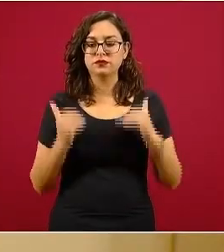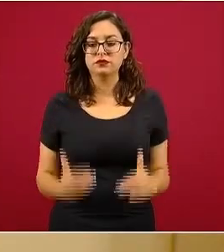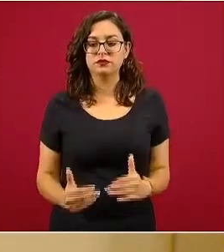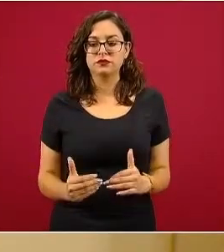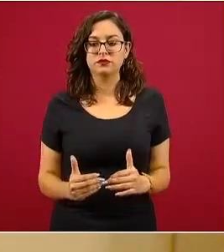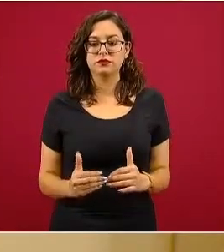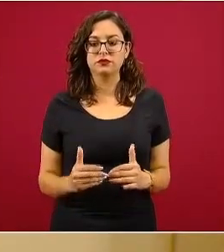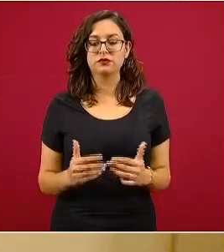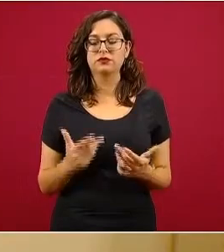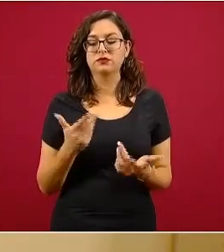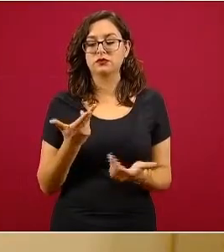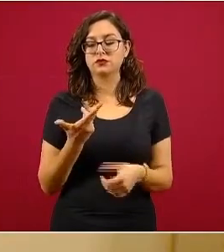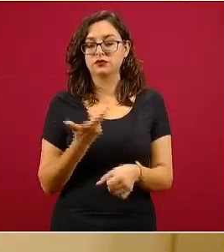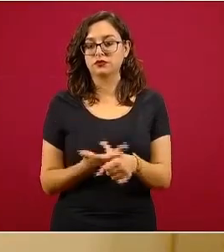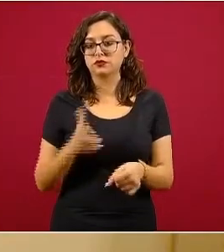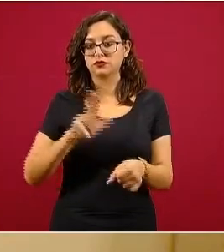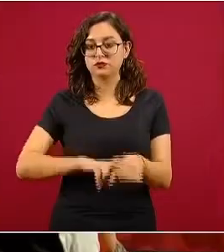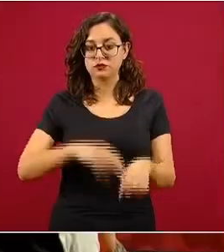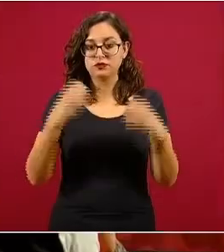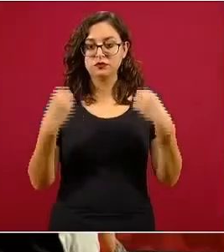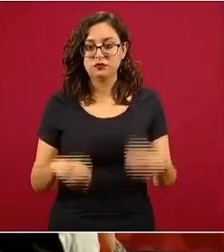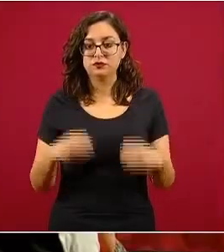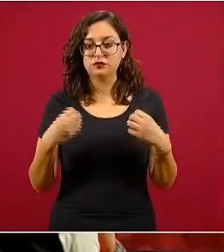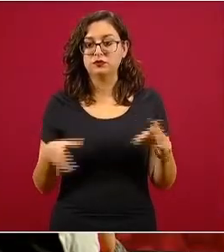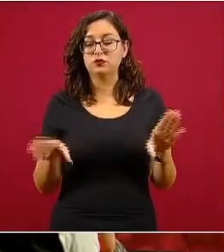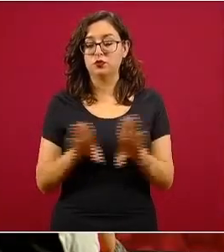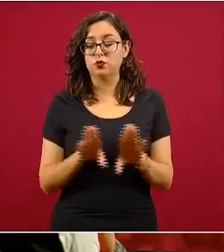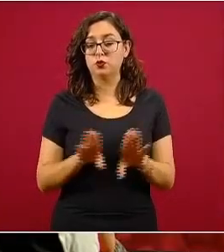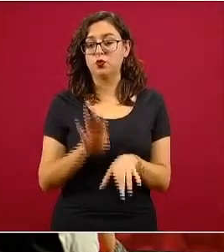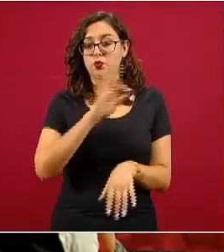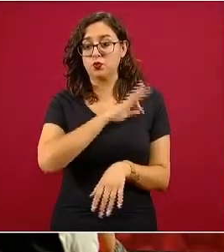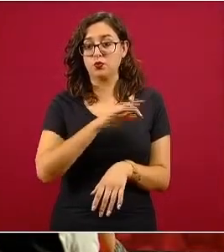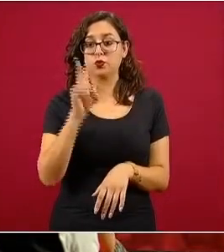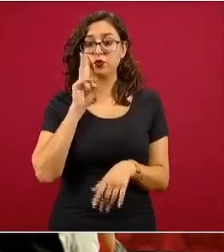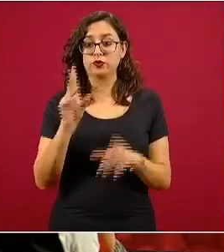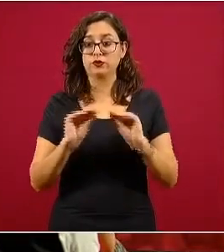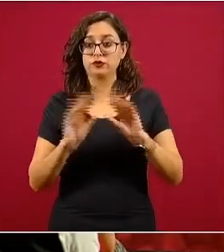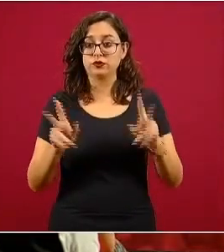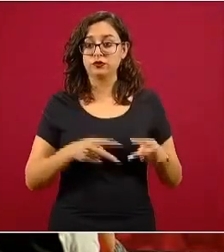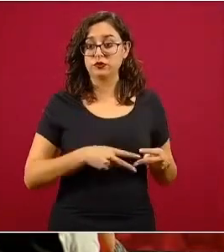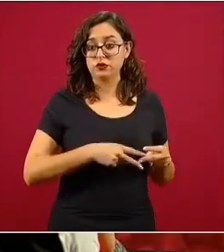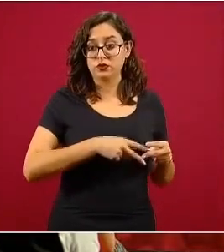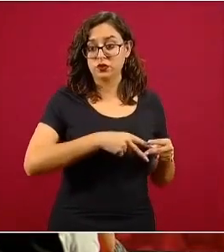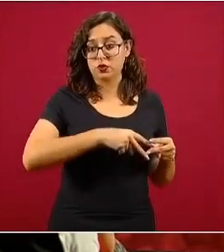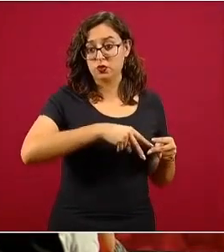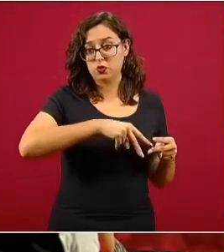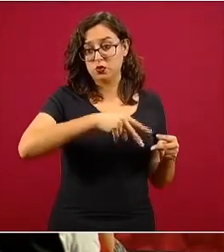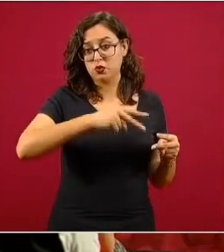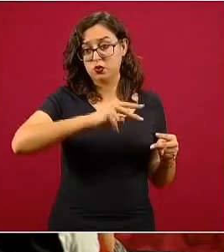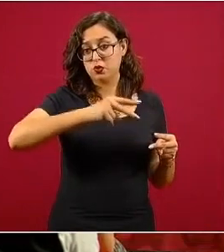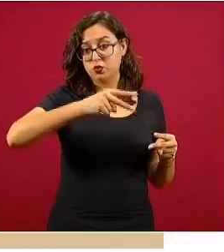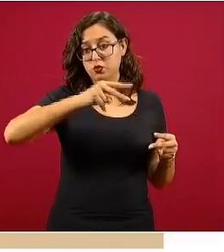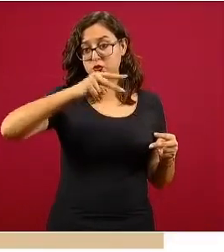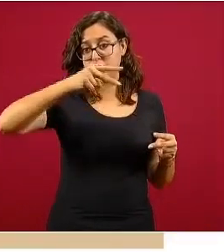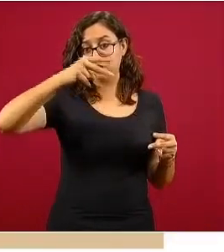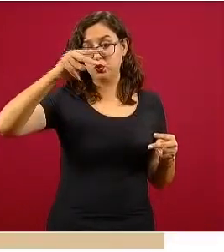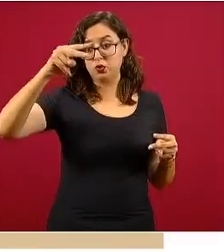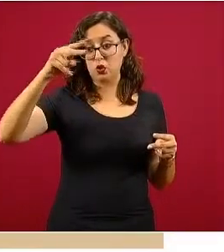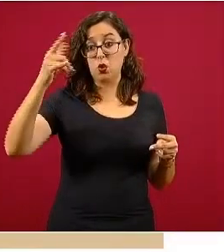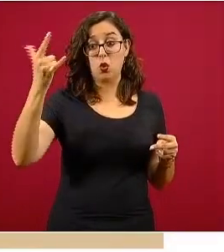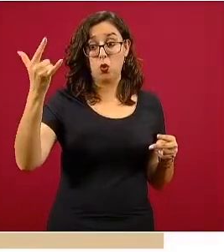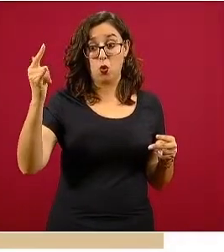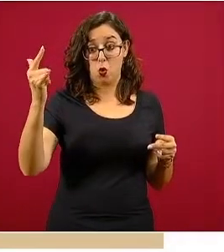Que es la ocupación hospitalaria, cómo se ha comportado. Aquí podemos ver claramente cómo hubo un incremento, precisamente hasta terminado el mes de